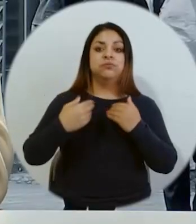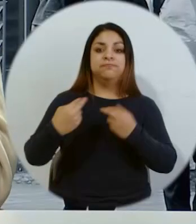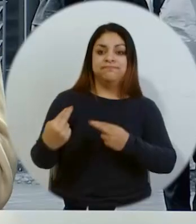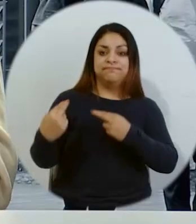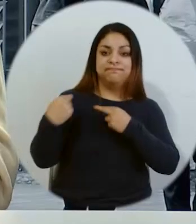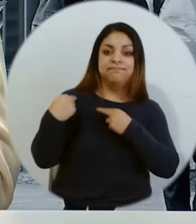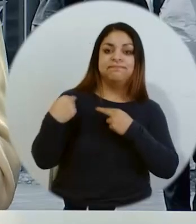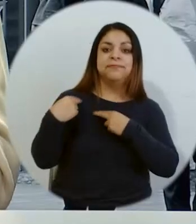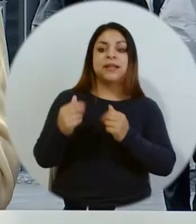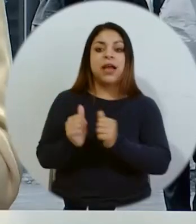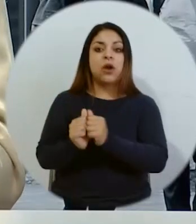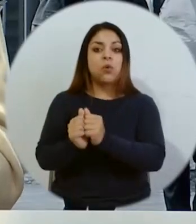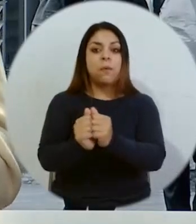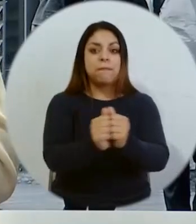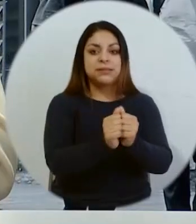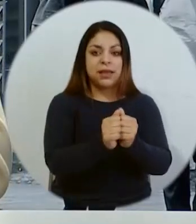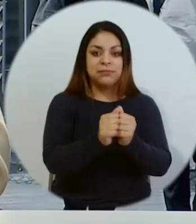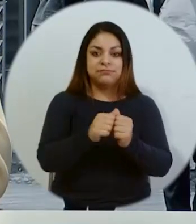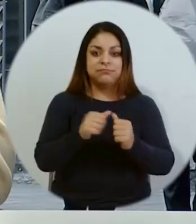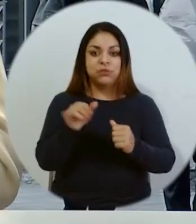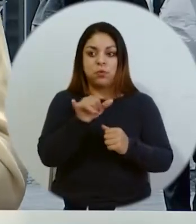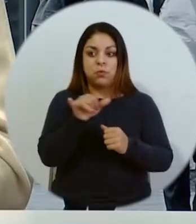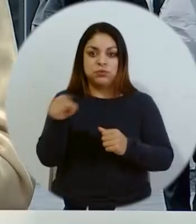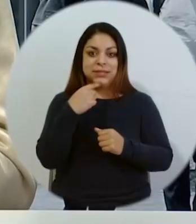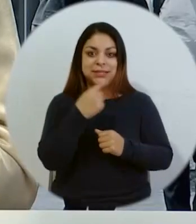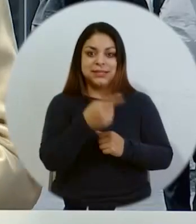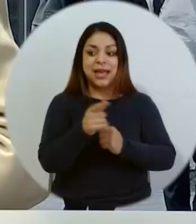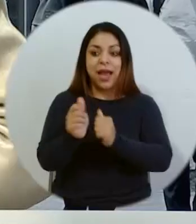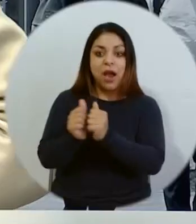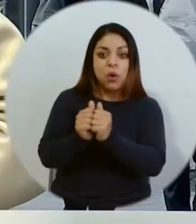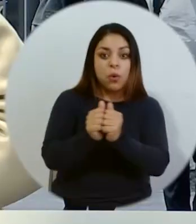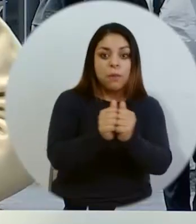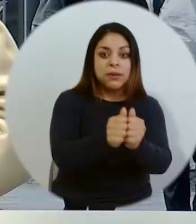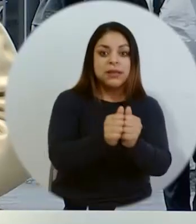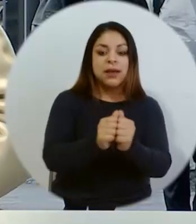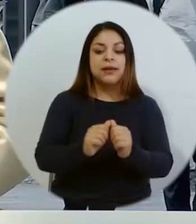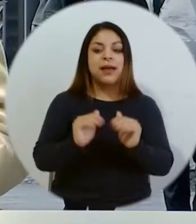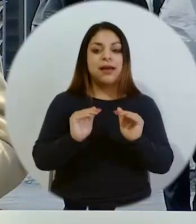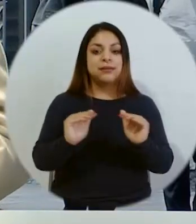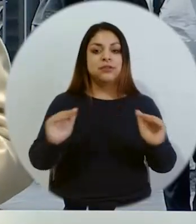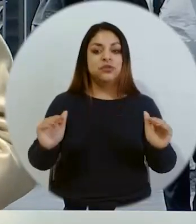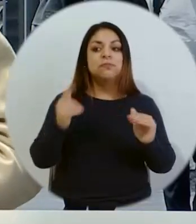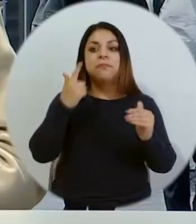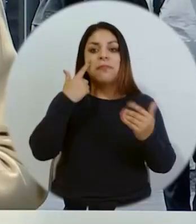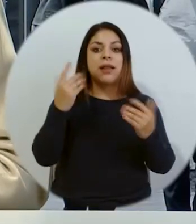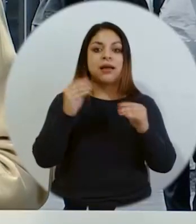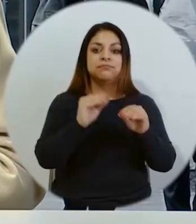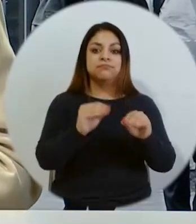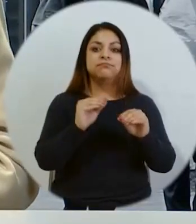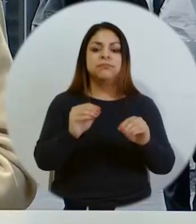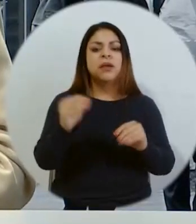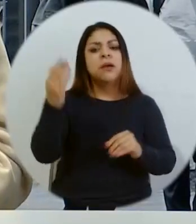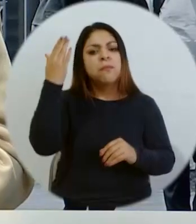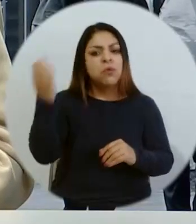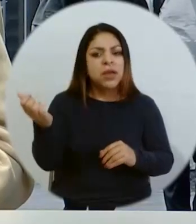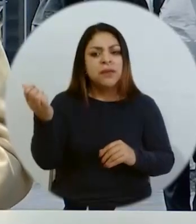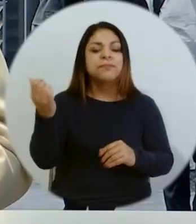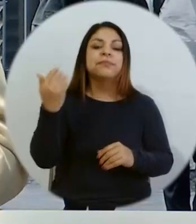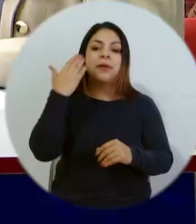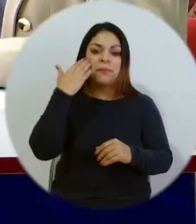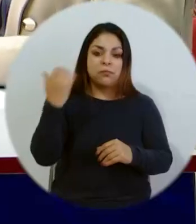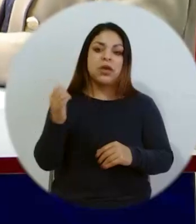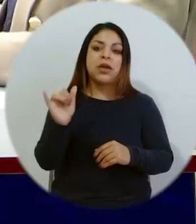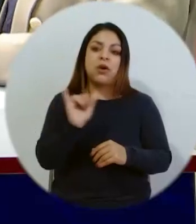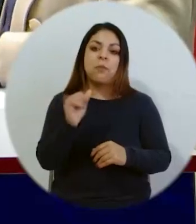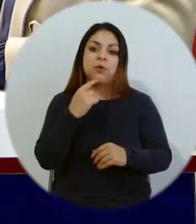tenemos la responsabilidad de acompañar lo que usted decía, de acompañar al niño y enseñarle. ¿Por qué? Porque como